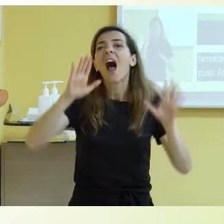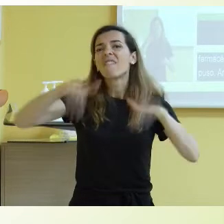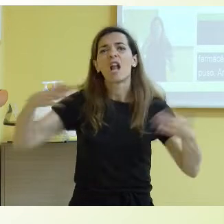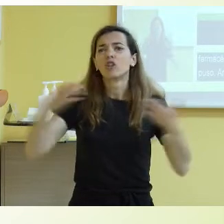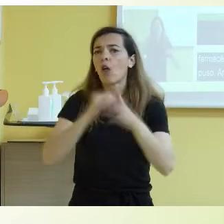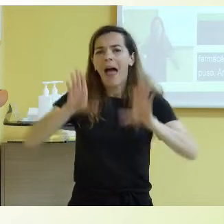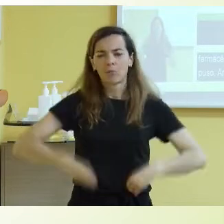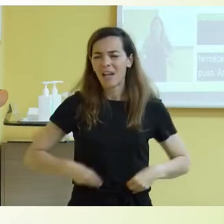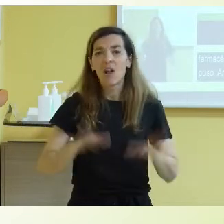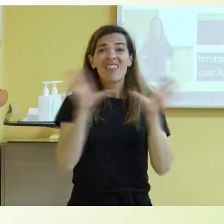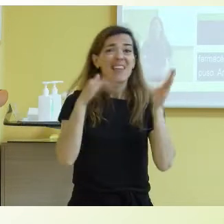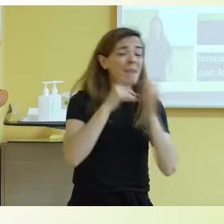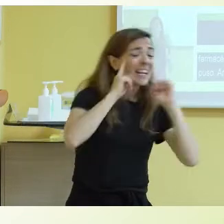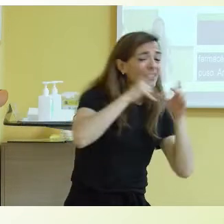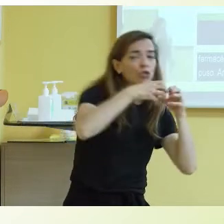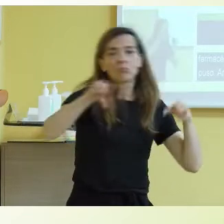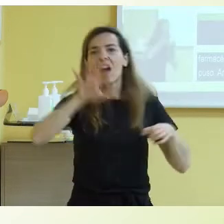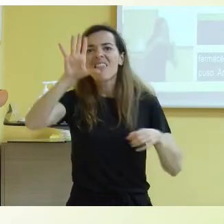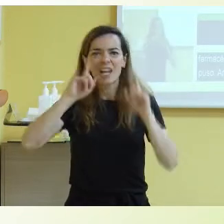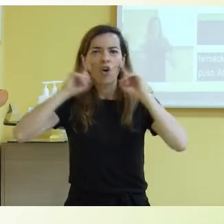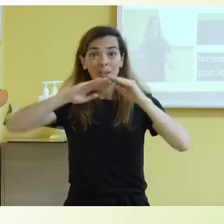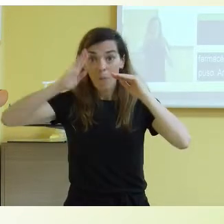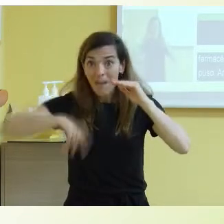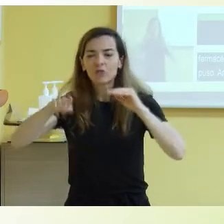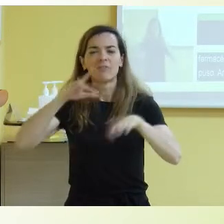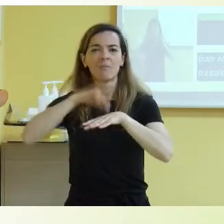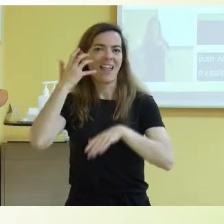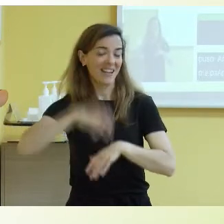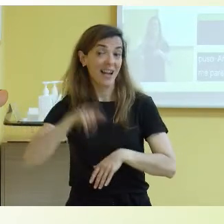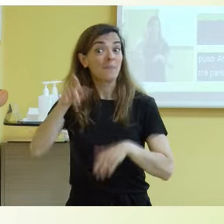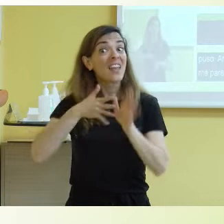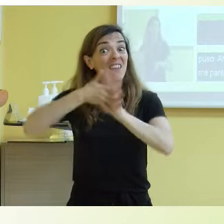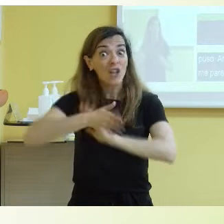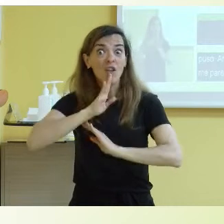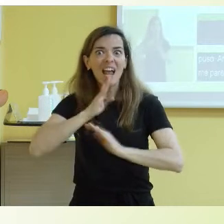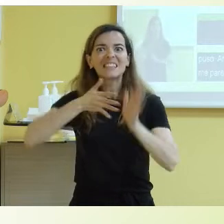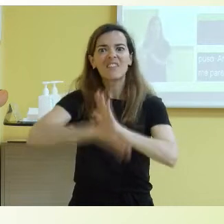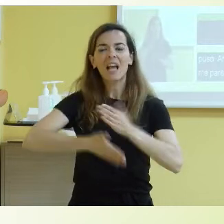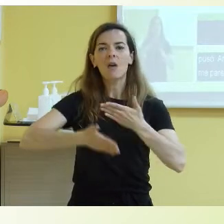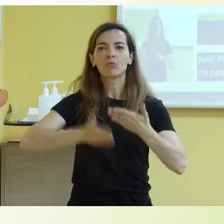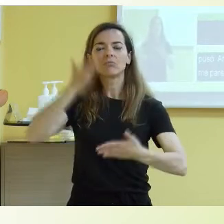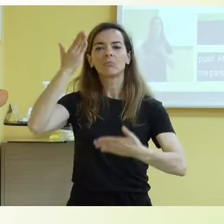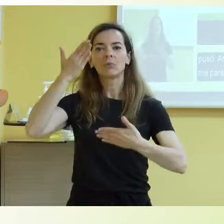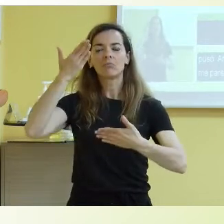una definición en el marco europeo, y es una definición que de alguna manera pone un punto de corte para saber de qué estamos